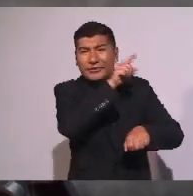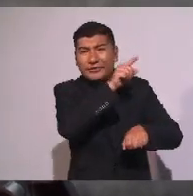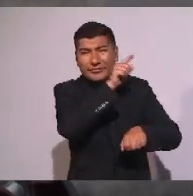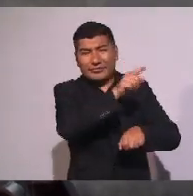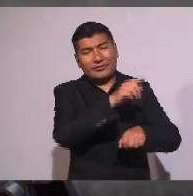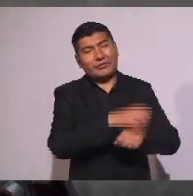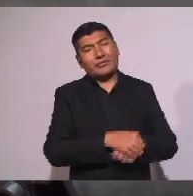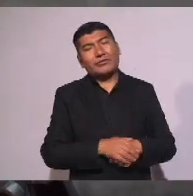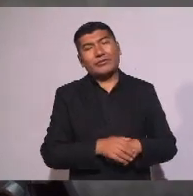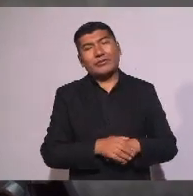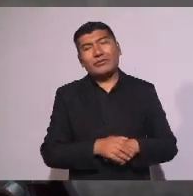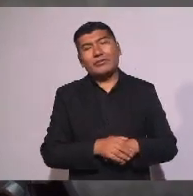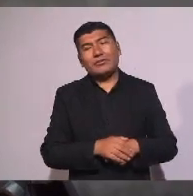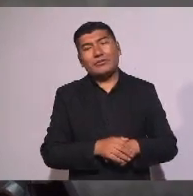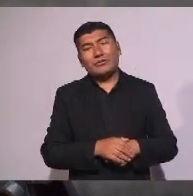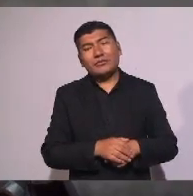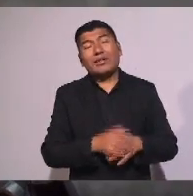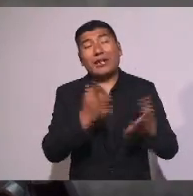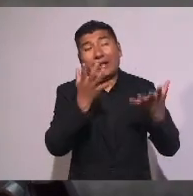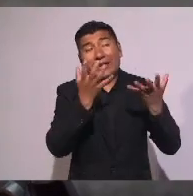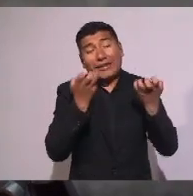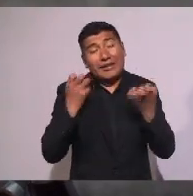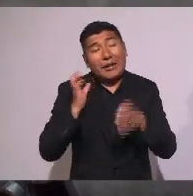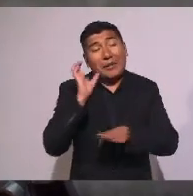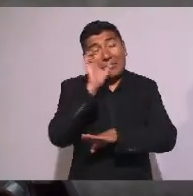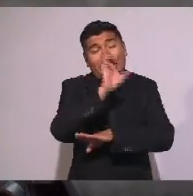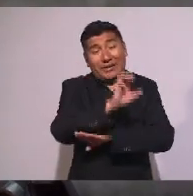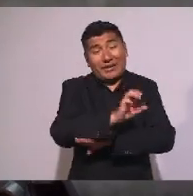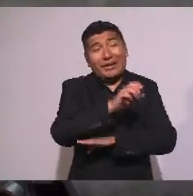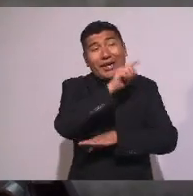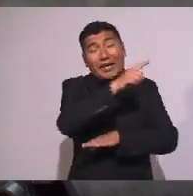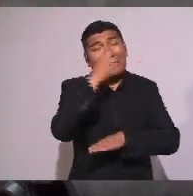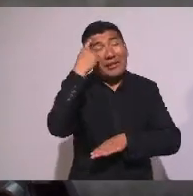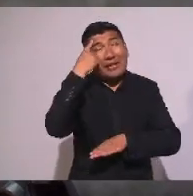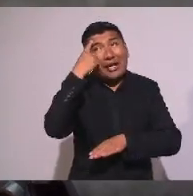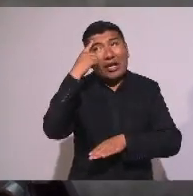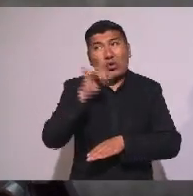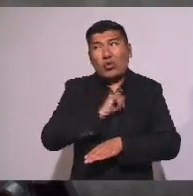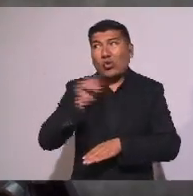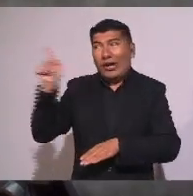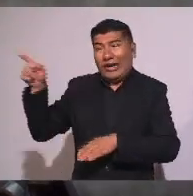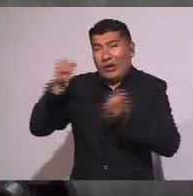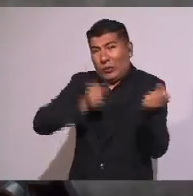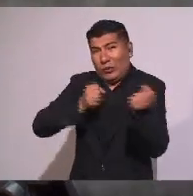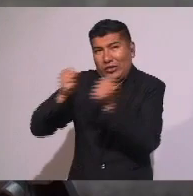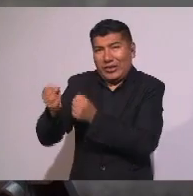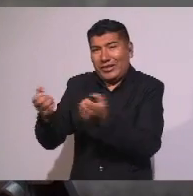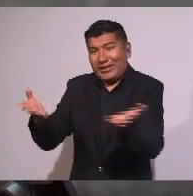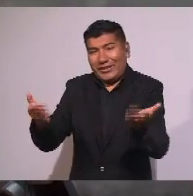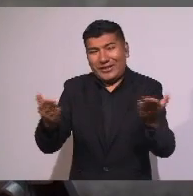y quieren dominar, piensan que estando ahí van a tenerlo todo.